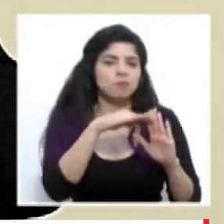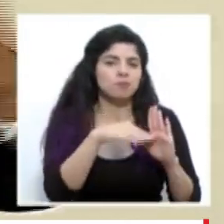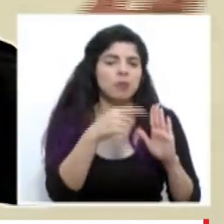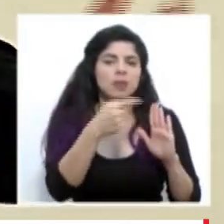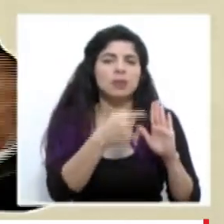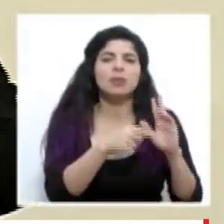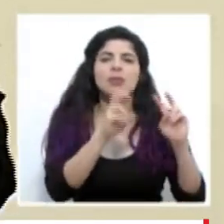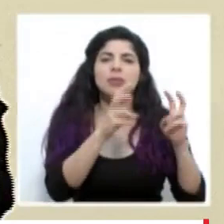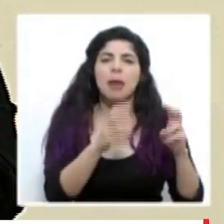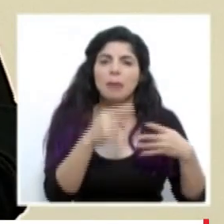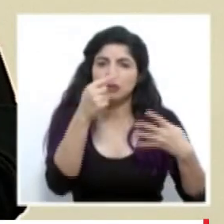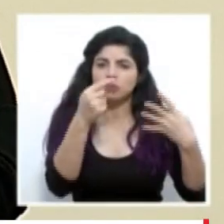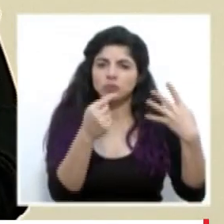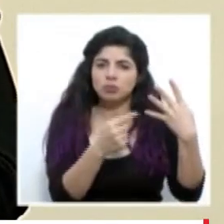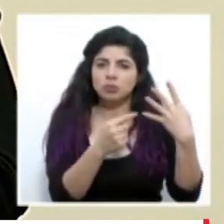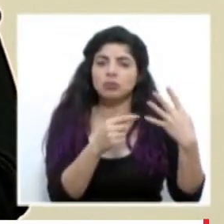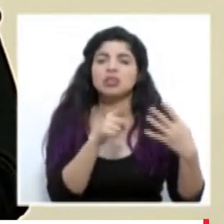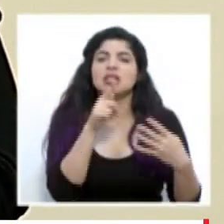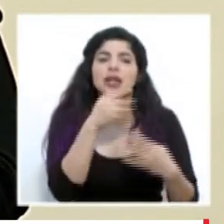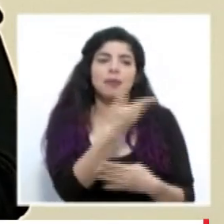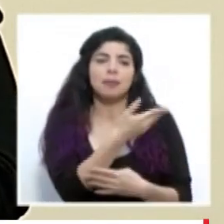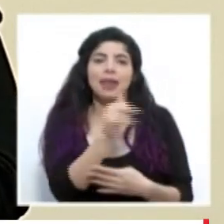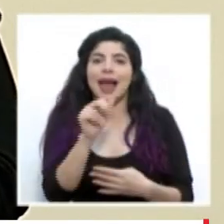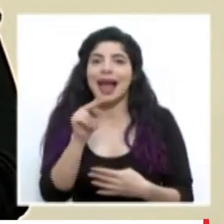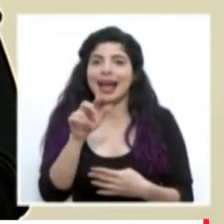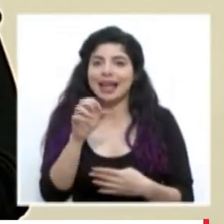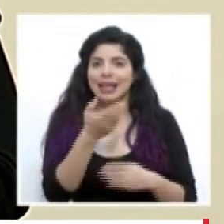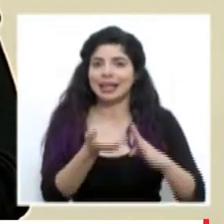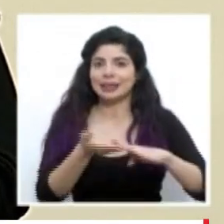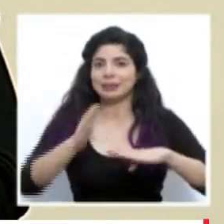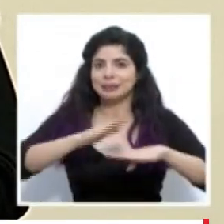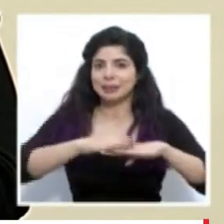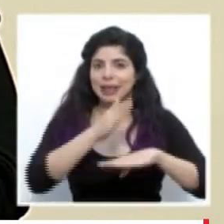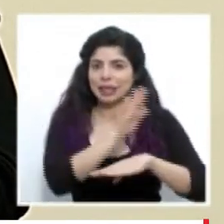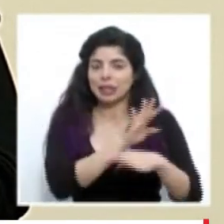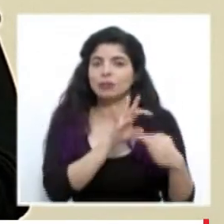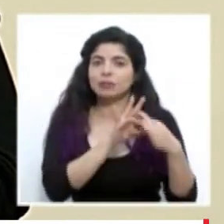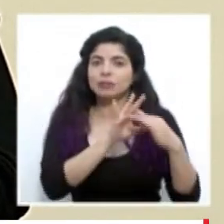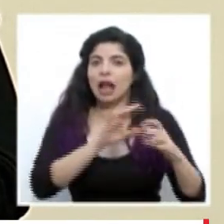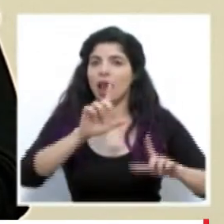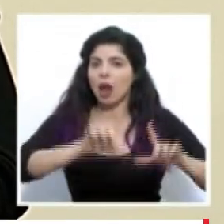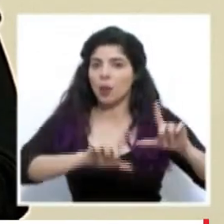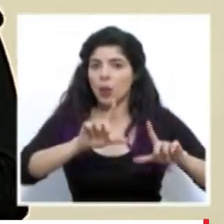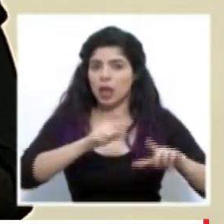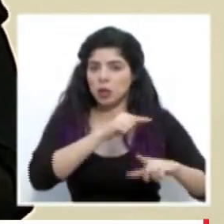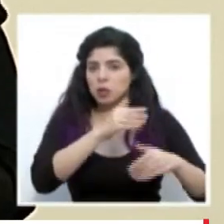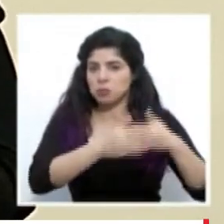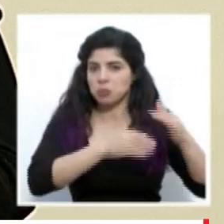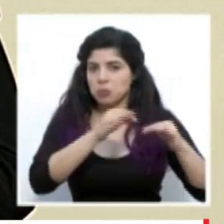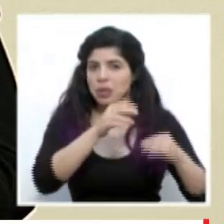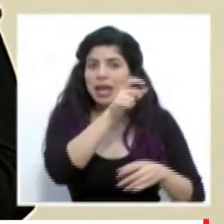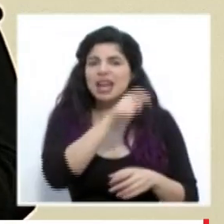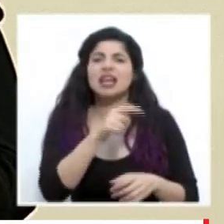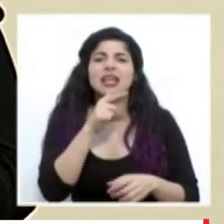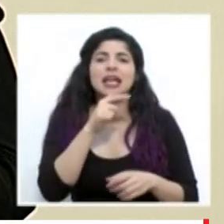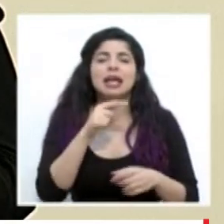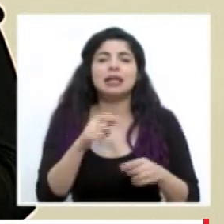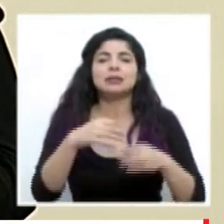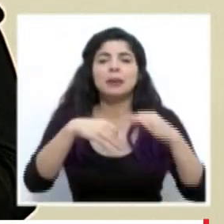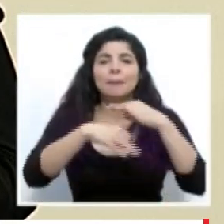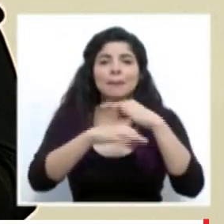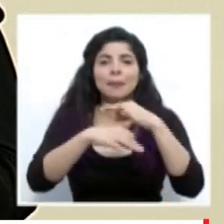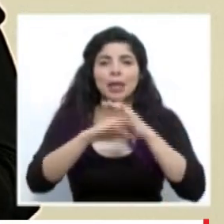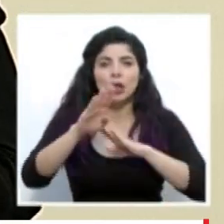de ellos lo va a profundizar la doctora Angie Cervantes, que es la experta que tenemos desde el punto de vista del laboratorio. Ella es microbióloga